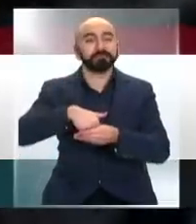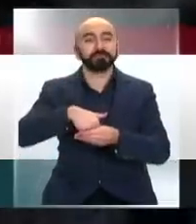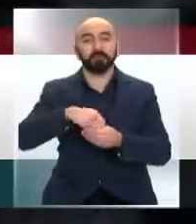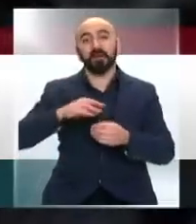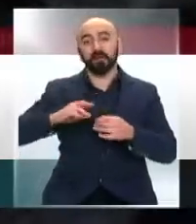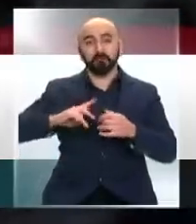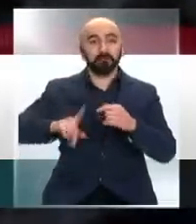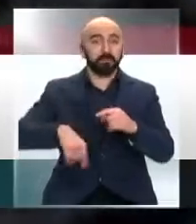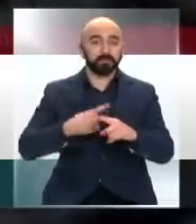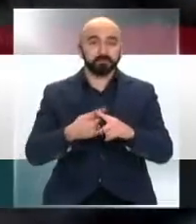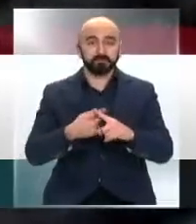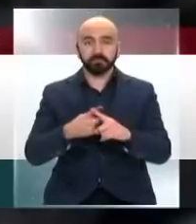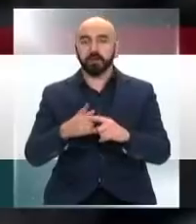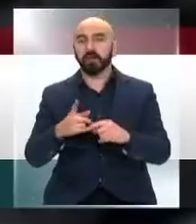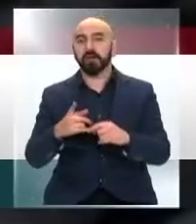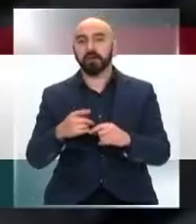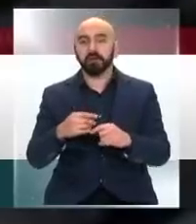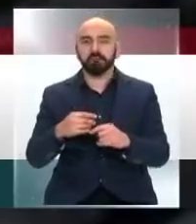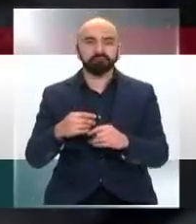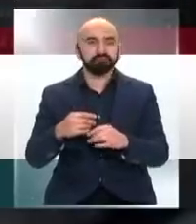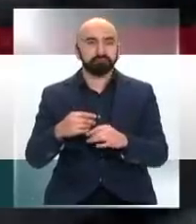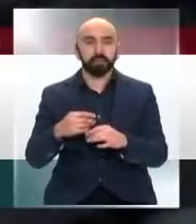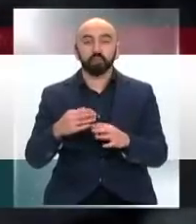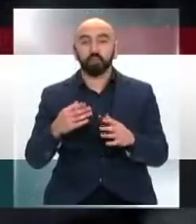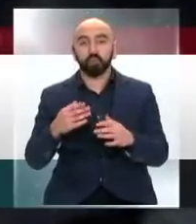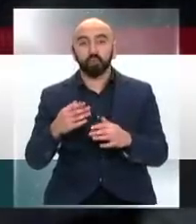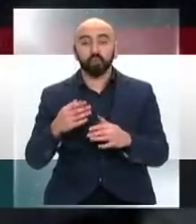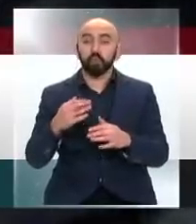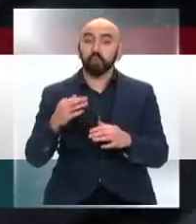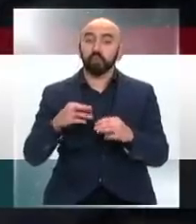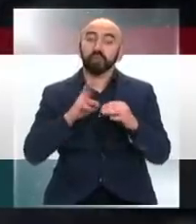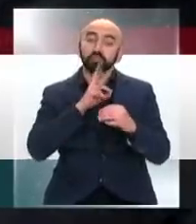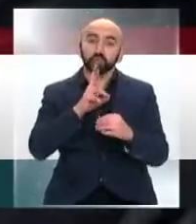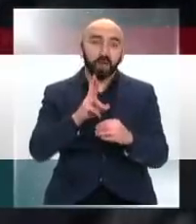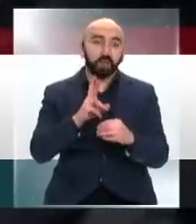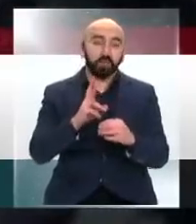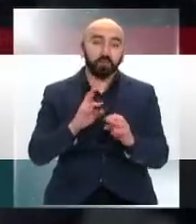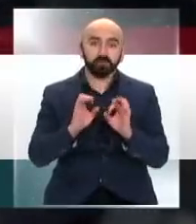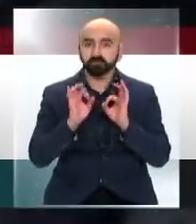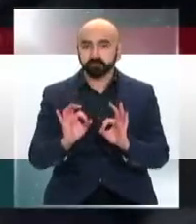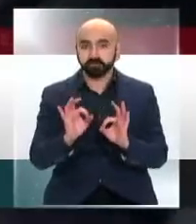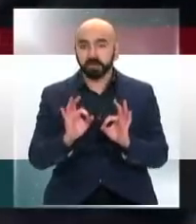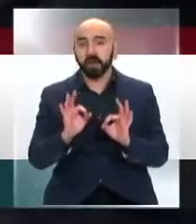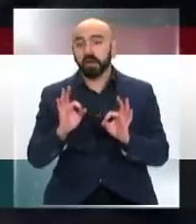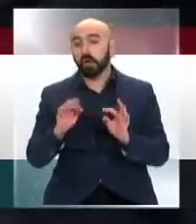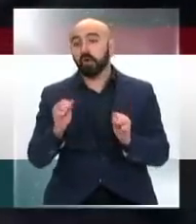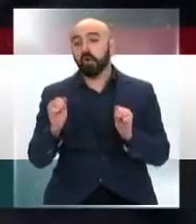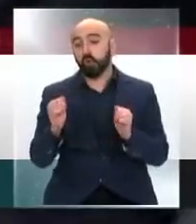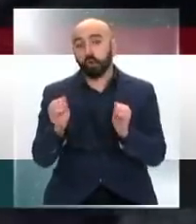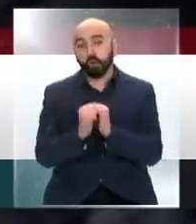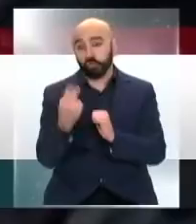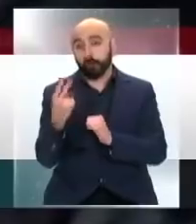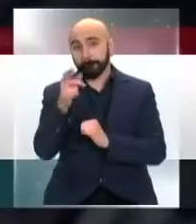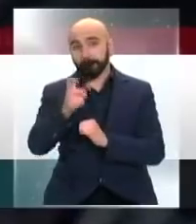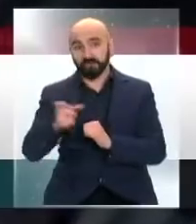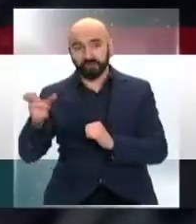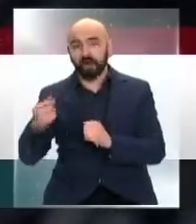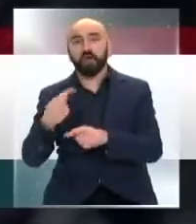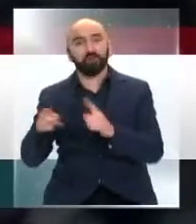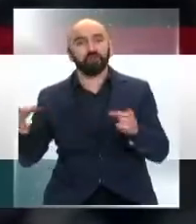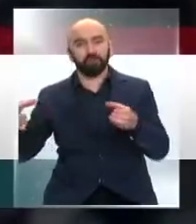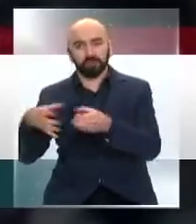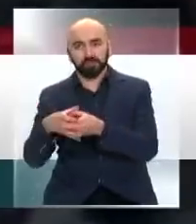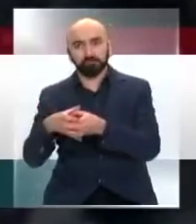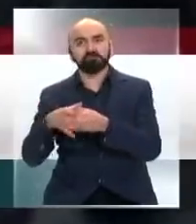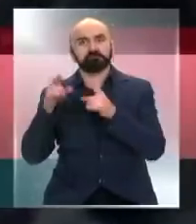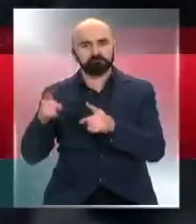además hemos tenido un resultado con dos candidatos superior a las de la primaria del Frente, que representa las fuerzas del orden y conservadoras, lo cual